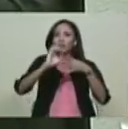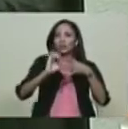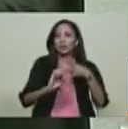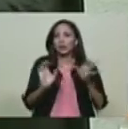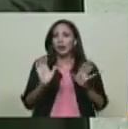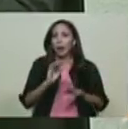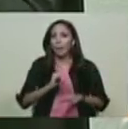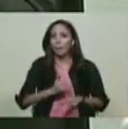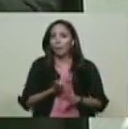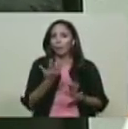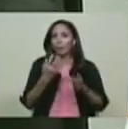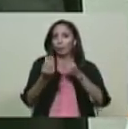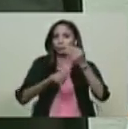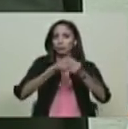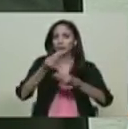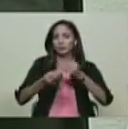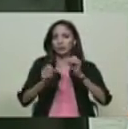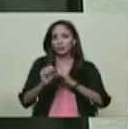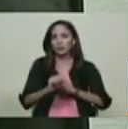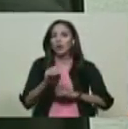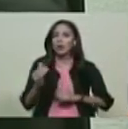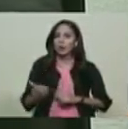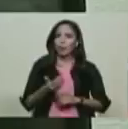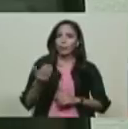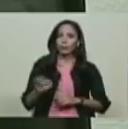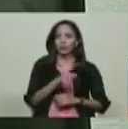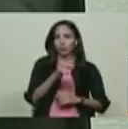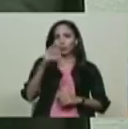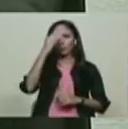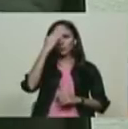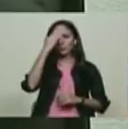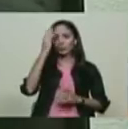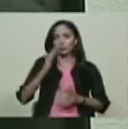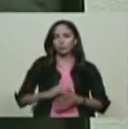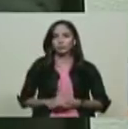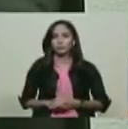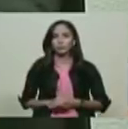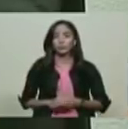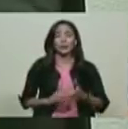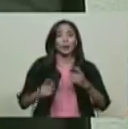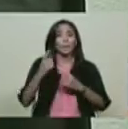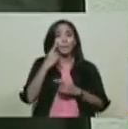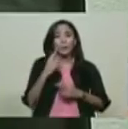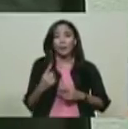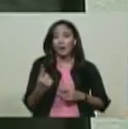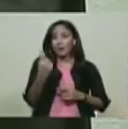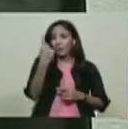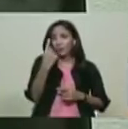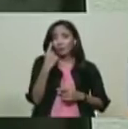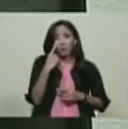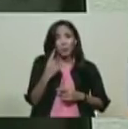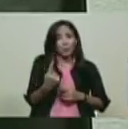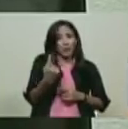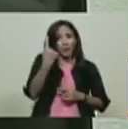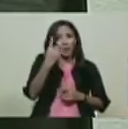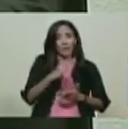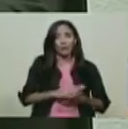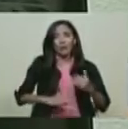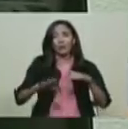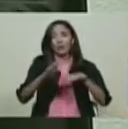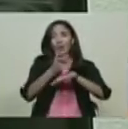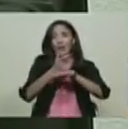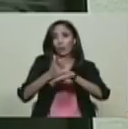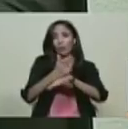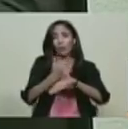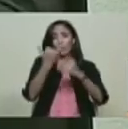lo especulativo. Y esto es importante que el pueblo de Venezuela y el mundo lo conozca. Por primera vez un Estado asume, a partir de sus